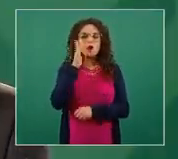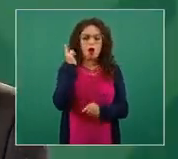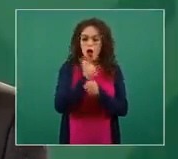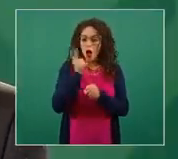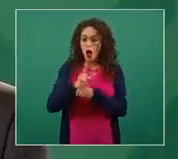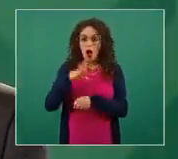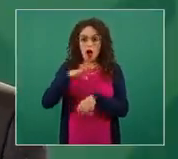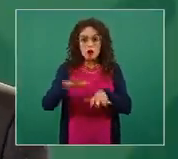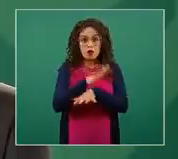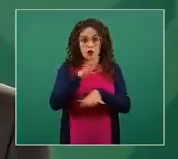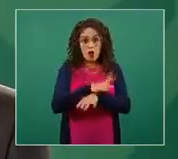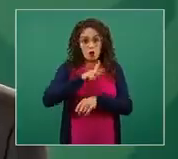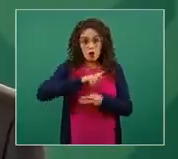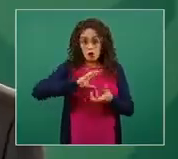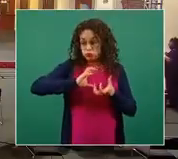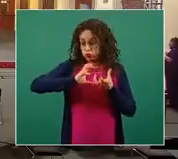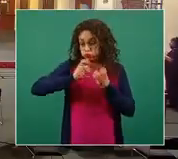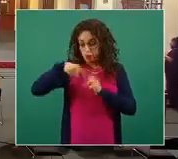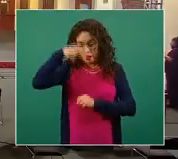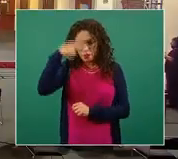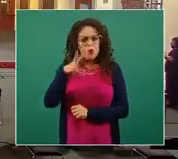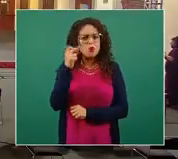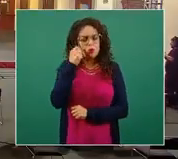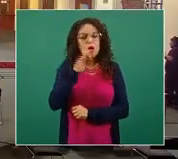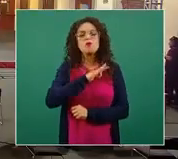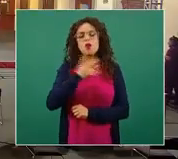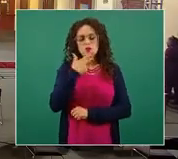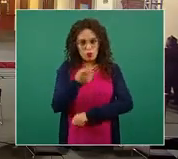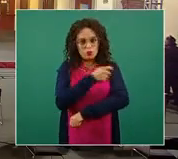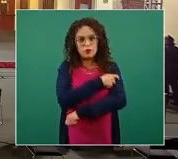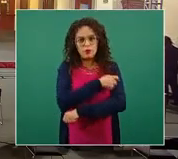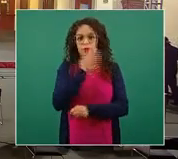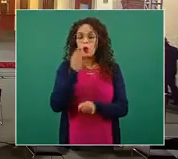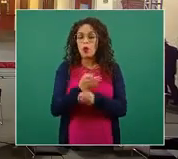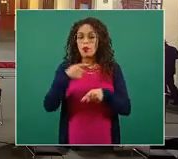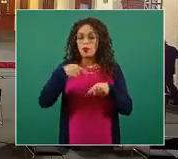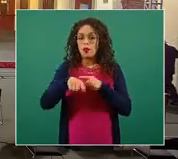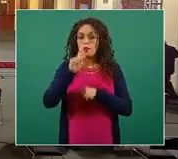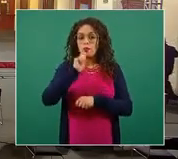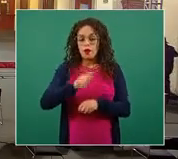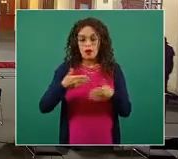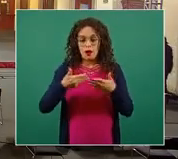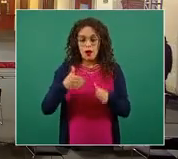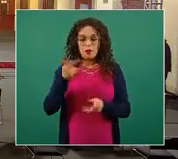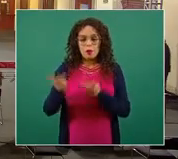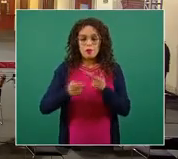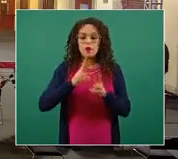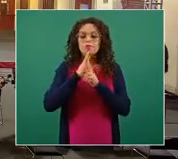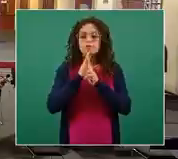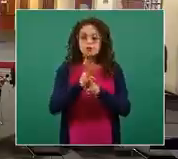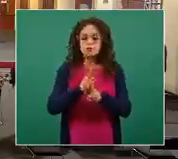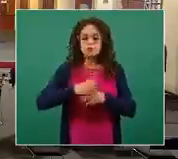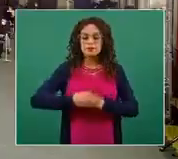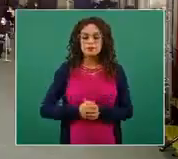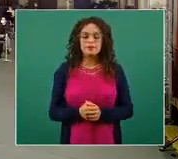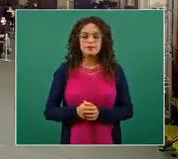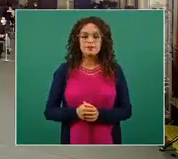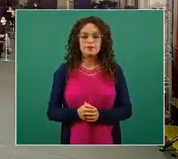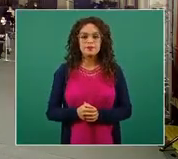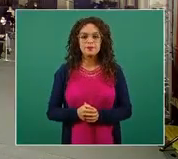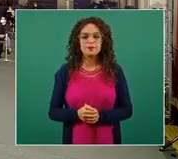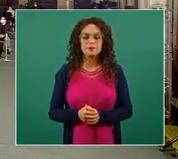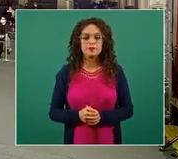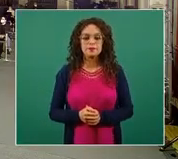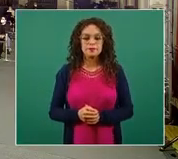el país. Vamos a abrir a preguntas y comentarios. Blanca Valadez, de Grupo Milenio, Juan Carlos Machorro, de AM